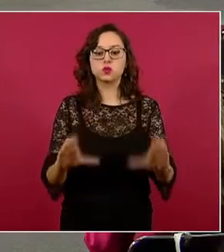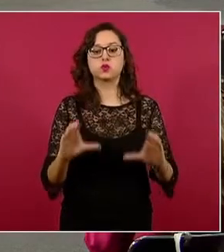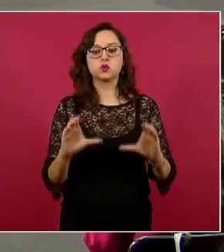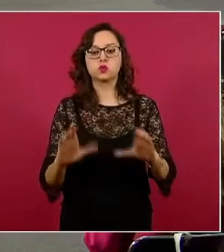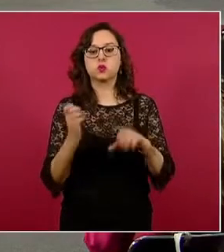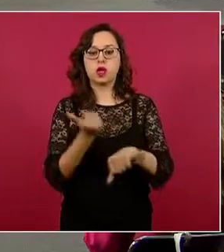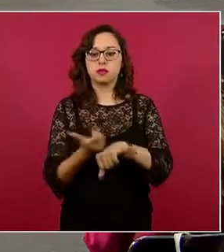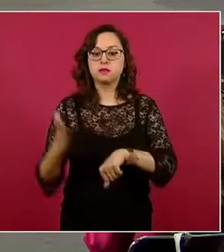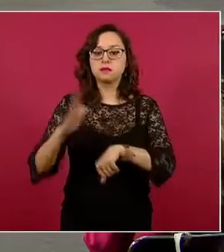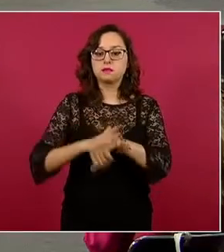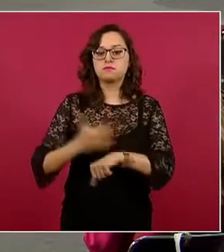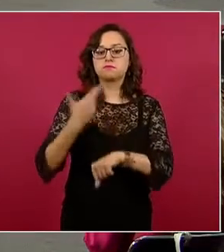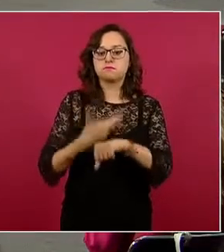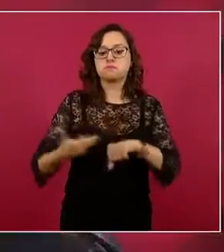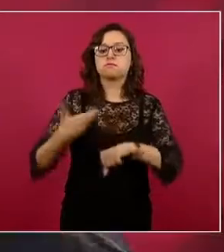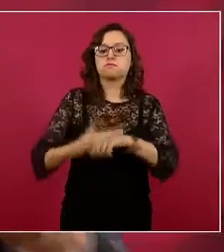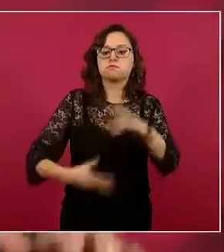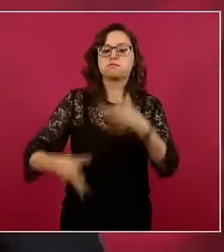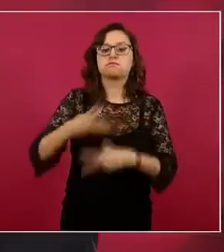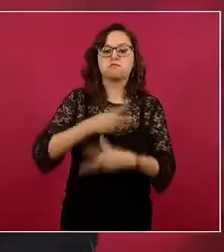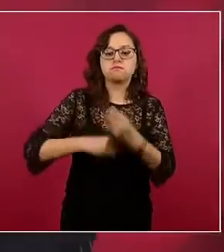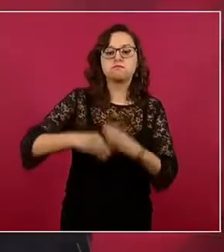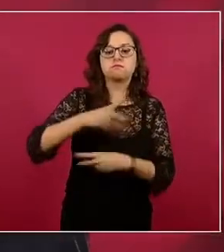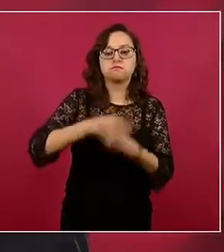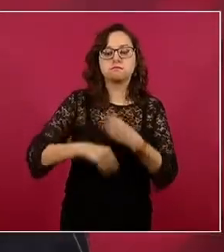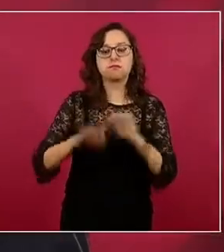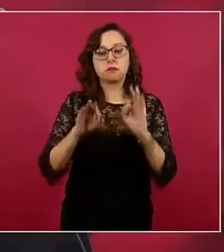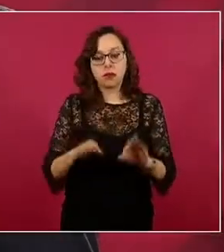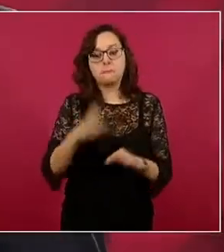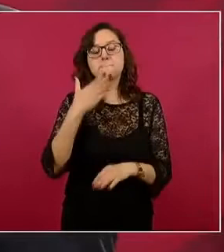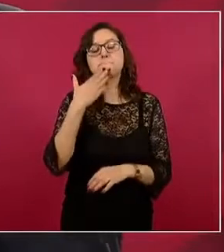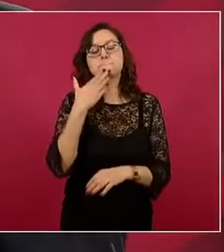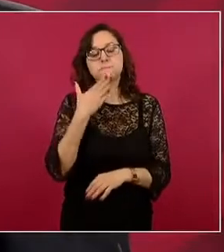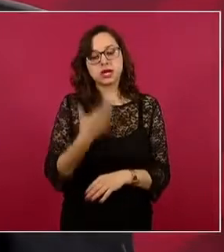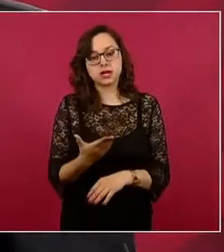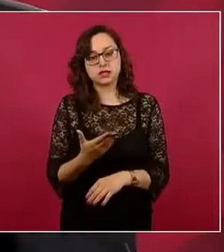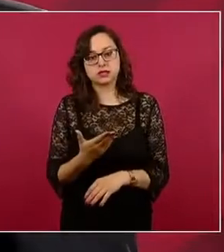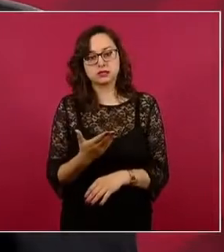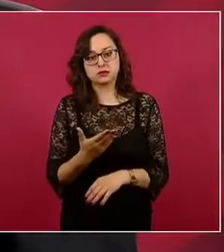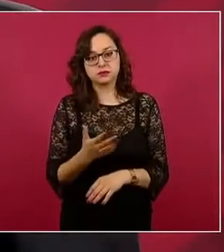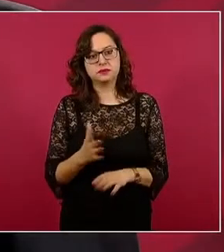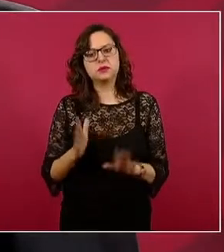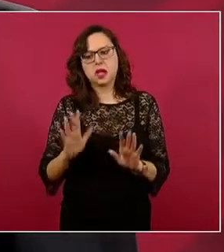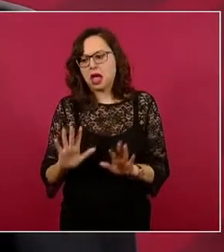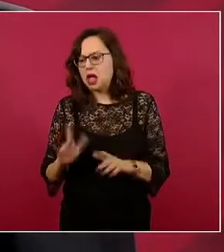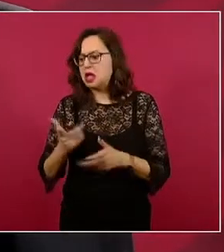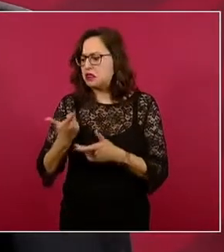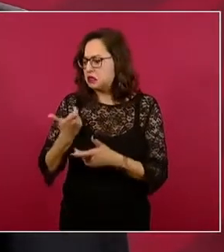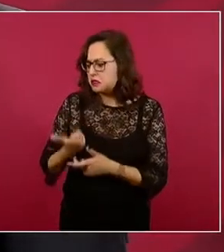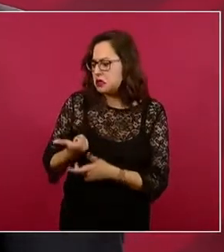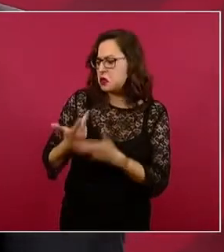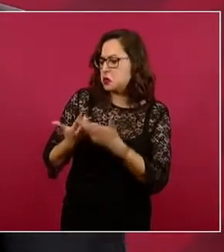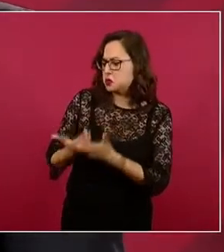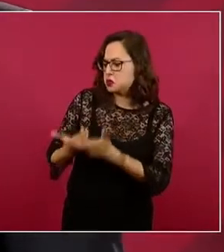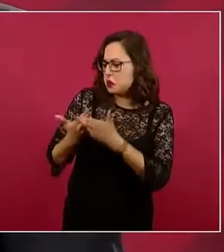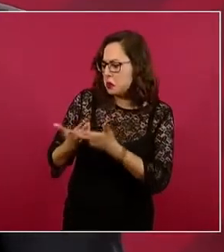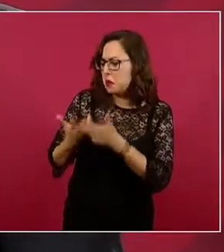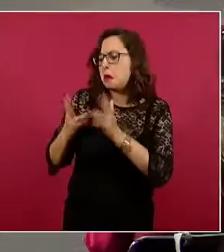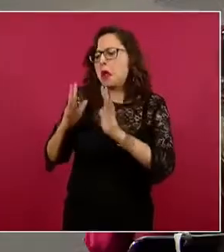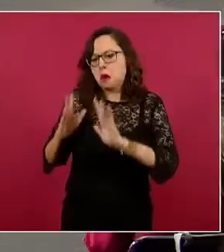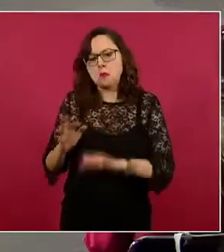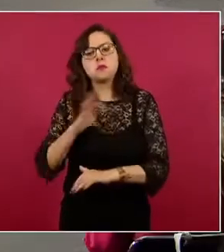administrar bien, y en la medida que podamos, desde luego que se va a seguir